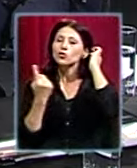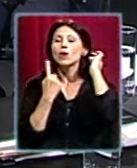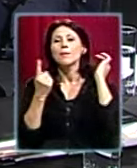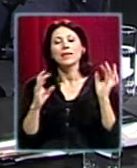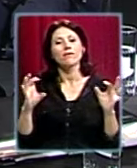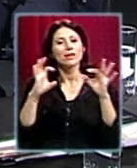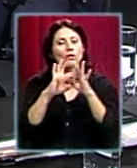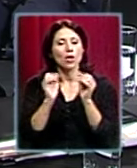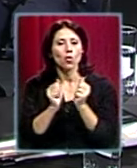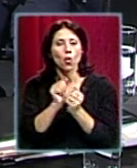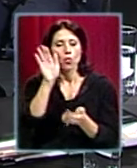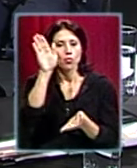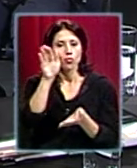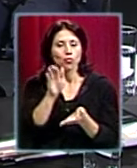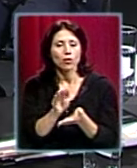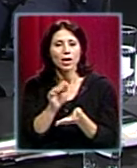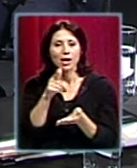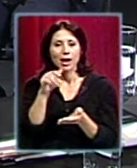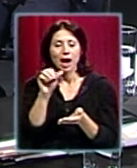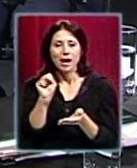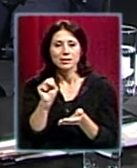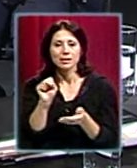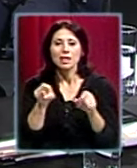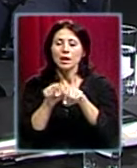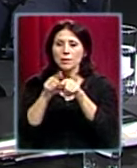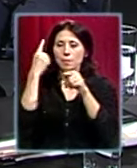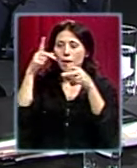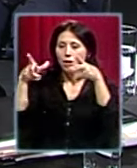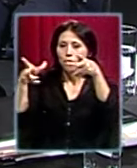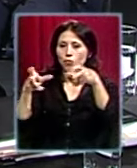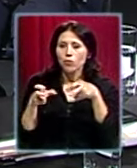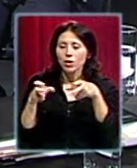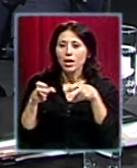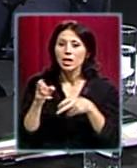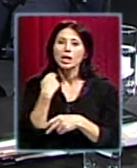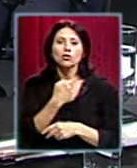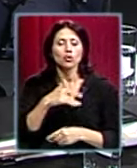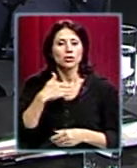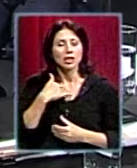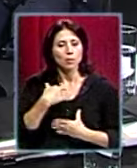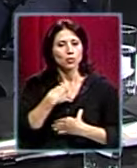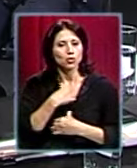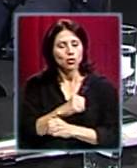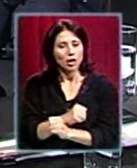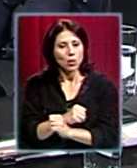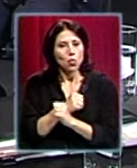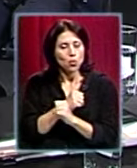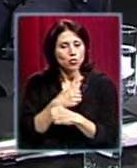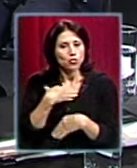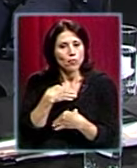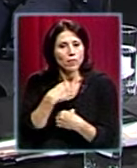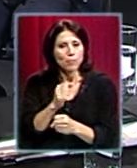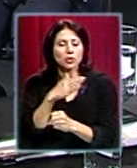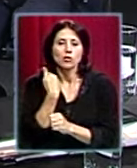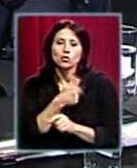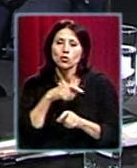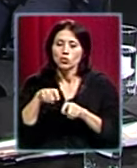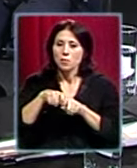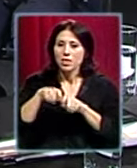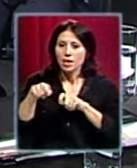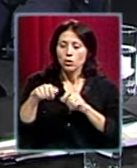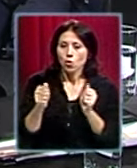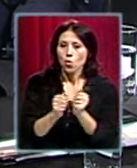gases y reducción, sino en cuanto a la captura y absorción. Estar seguros que estamos midiendo apropiadamente con un sistema de este